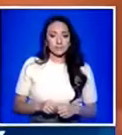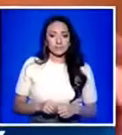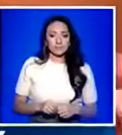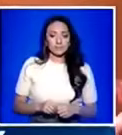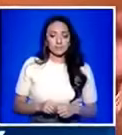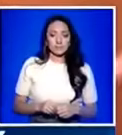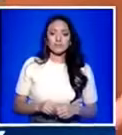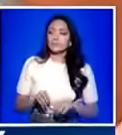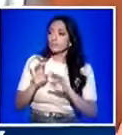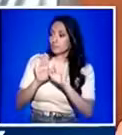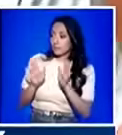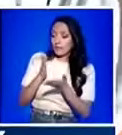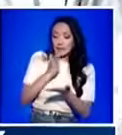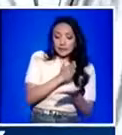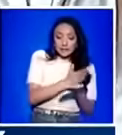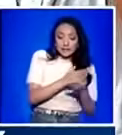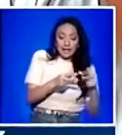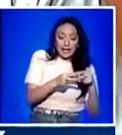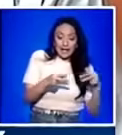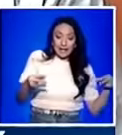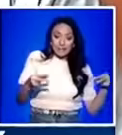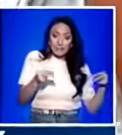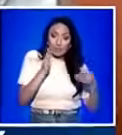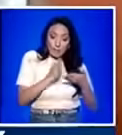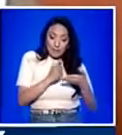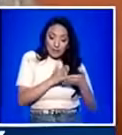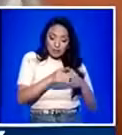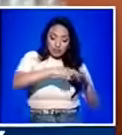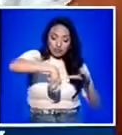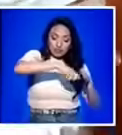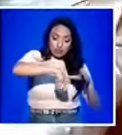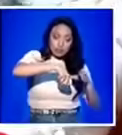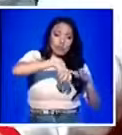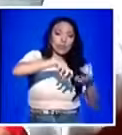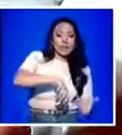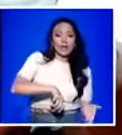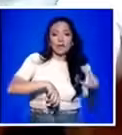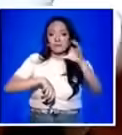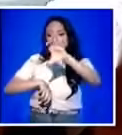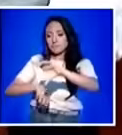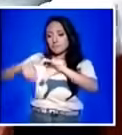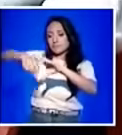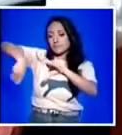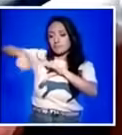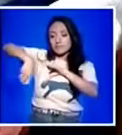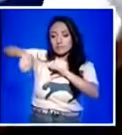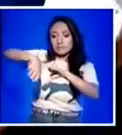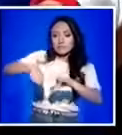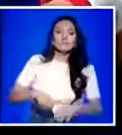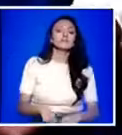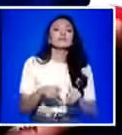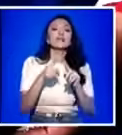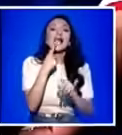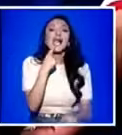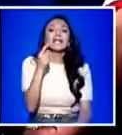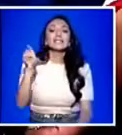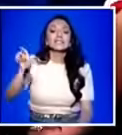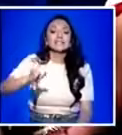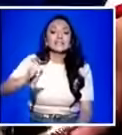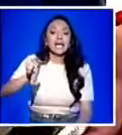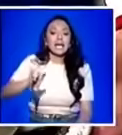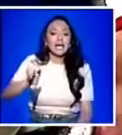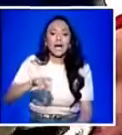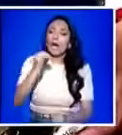¿El refrito se coloca ya en la fanesca? Sí, mi Andreita. Entonces ahorita ponemos el refrito y también nos falta la sal. Entonces la